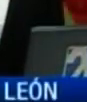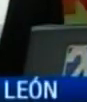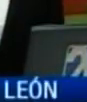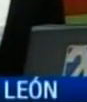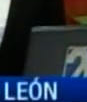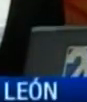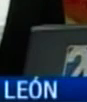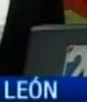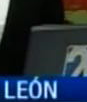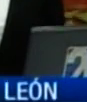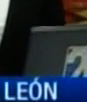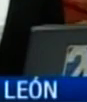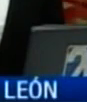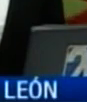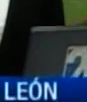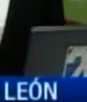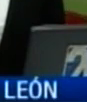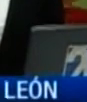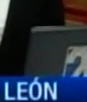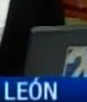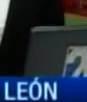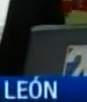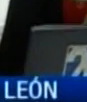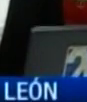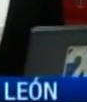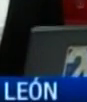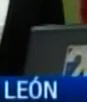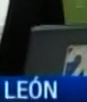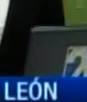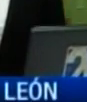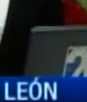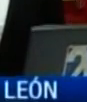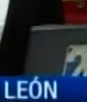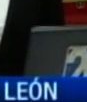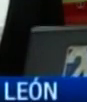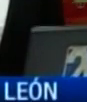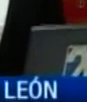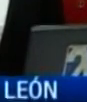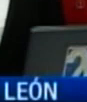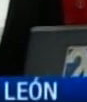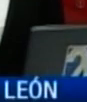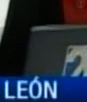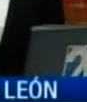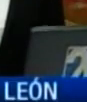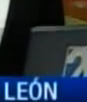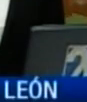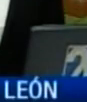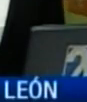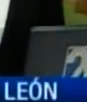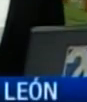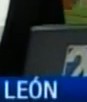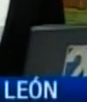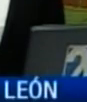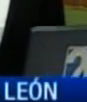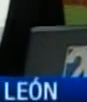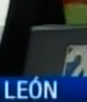están todos? Bienvenidos a 24 horas del Ecuador. Tiene nuevo presidente. Lenín Moreno asumió el poder en la Asamblea Nacional y despidió a 10 años de Rafael